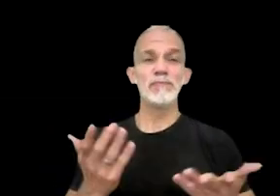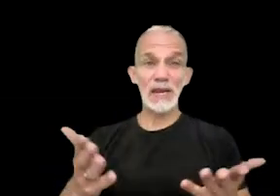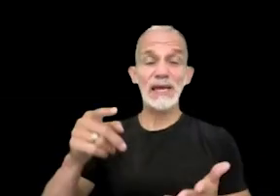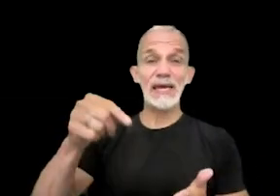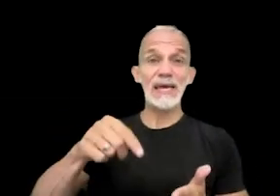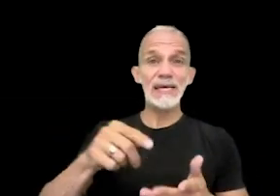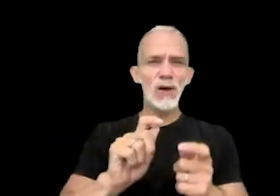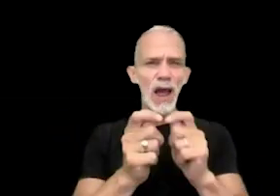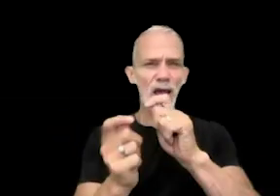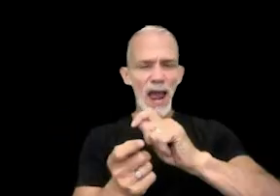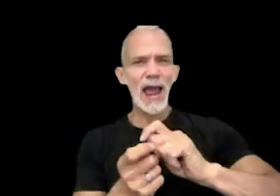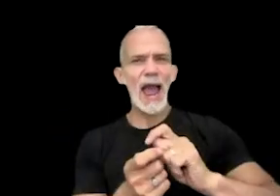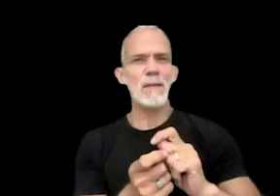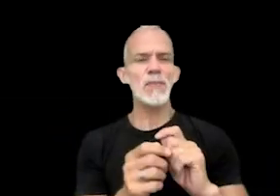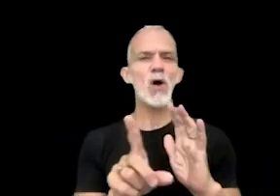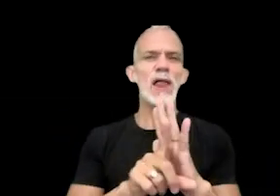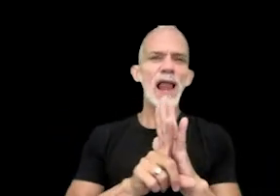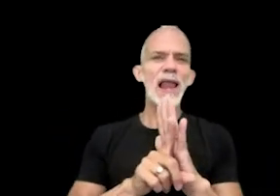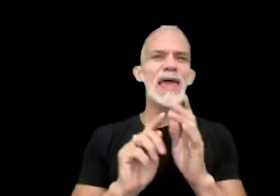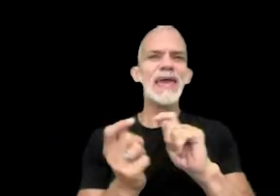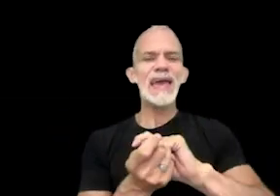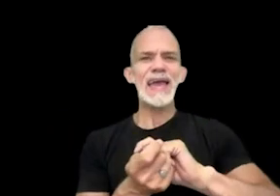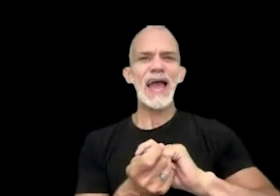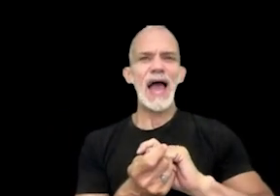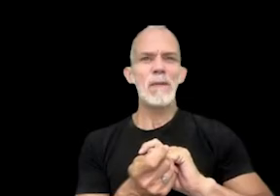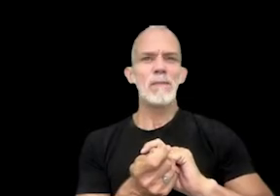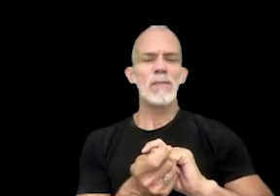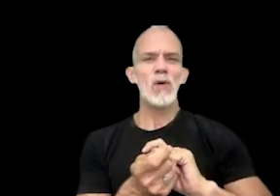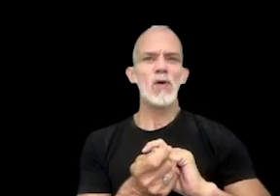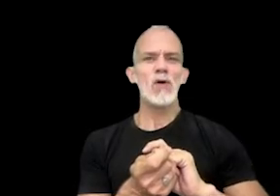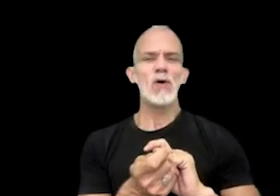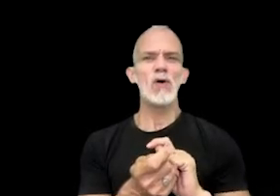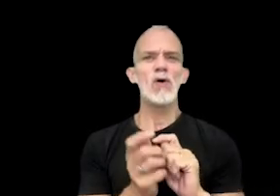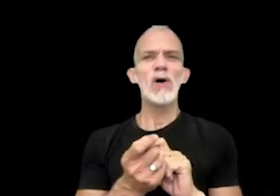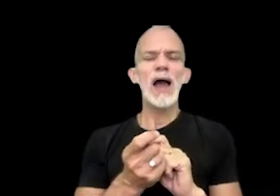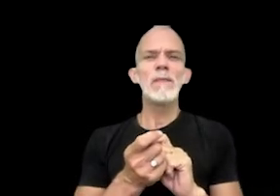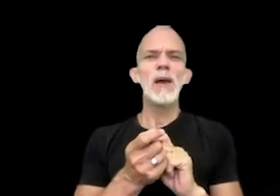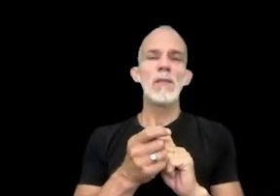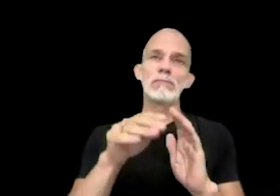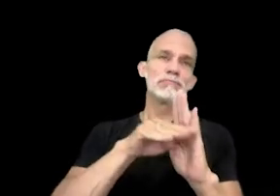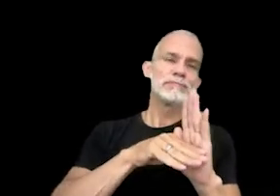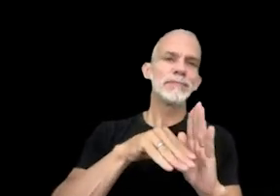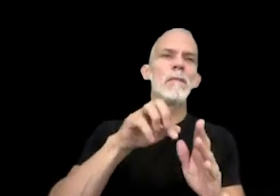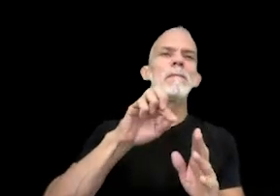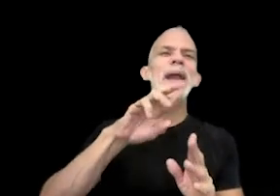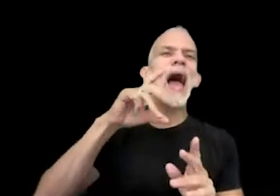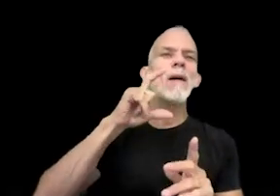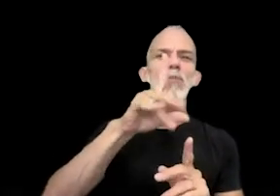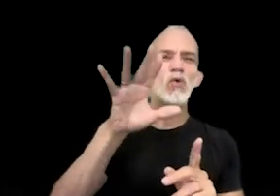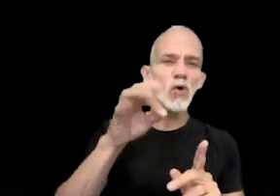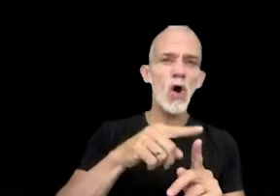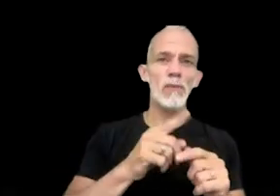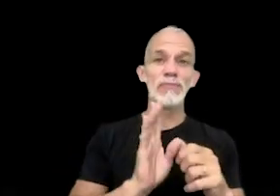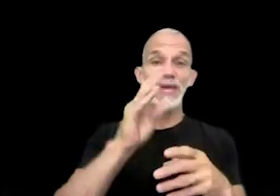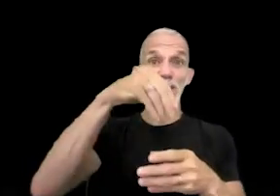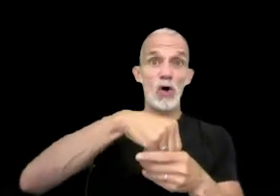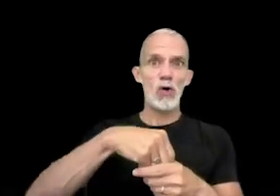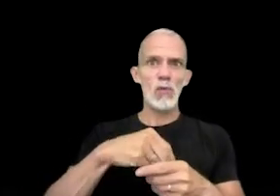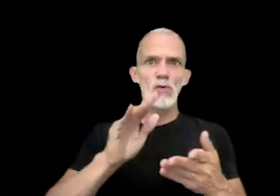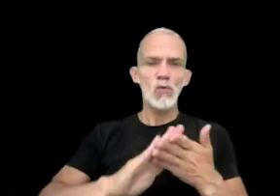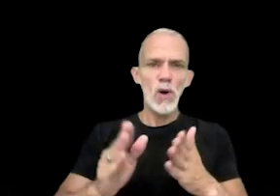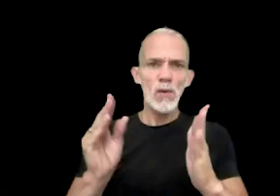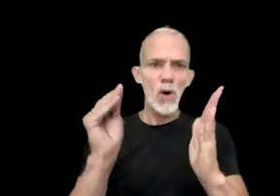Estas modificaciones del MLI, modificar el preámbulo, incorporar una nueva